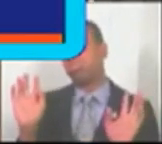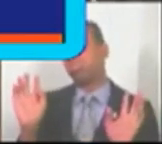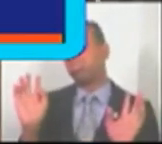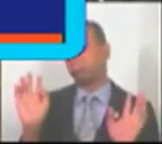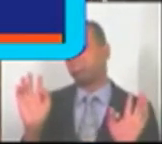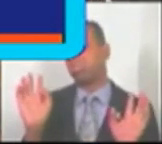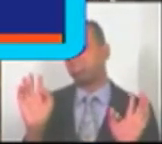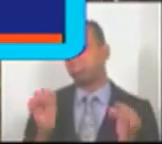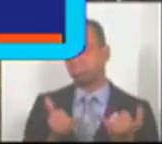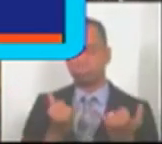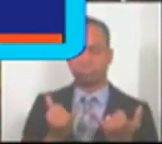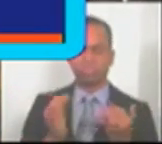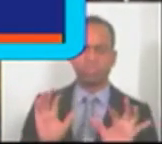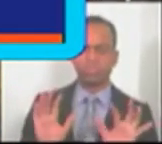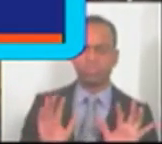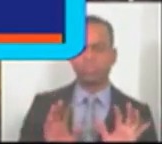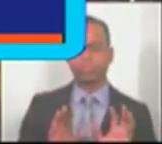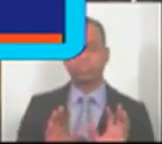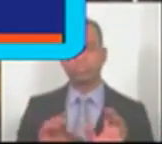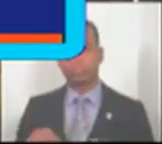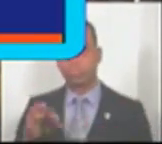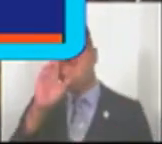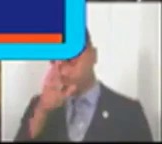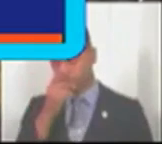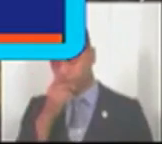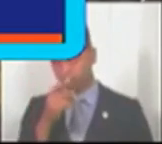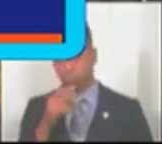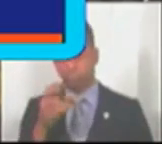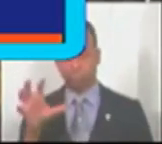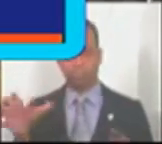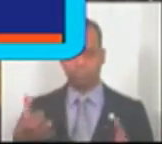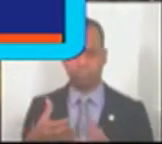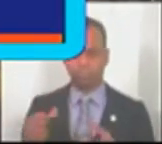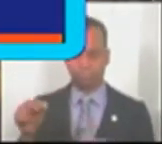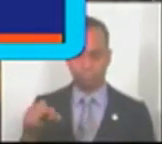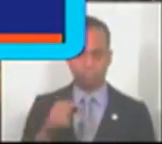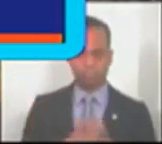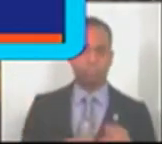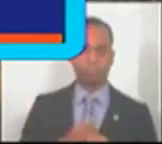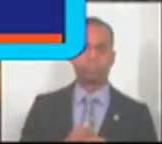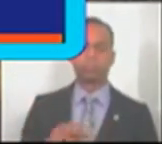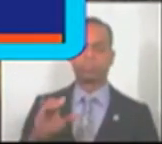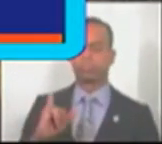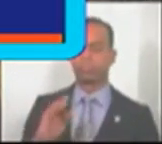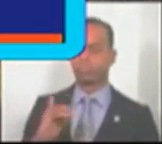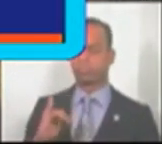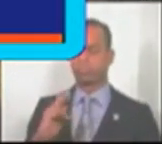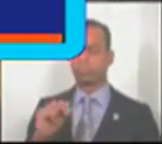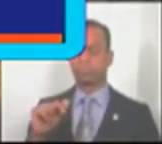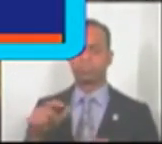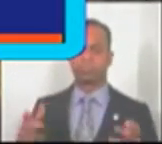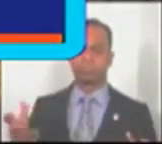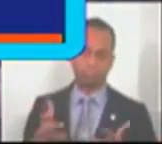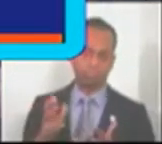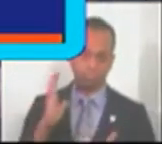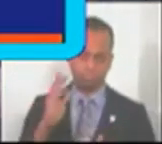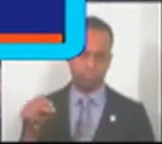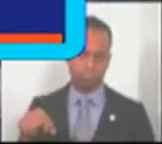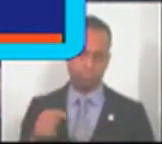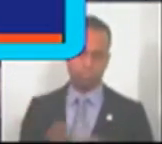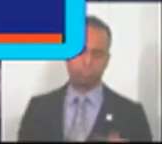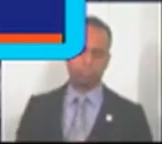en estos momentos. Que por cierto, la República Dominicana es la sede de la cumbre iberoamericana este año, en noviembre de este año. Eso es. Bueno, uno